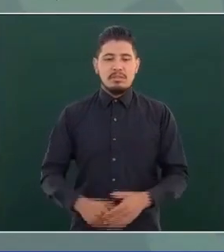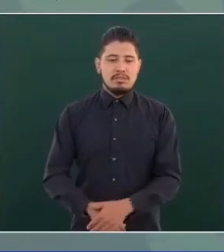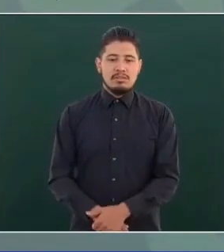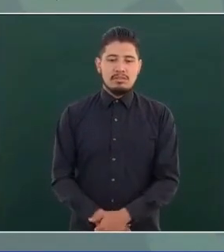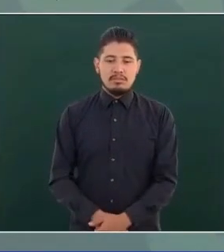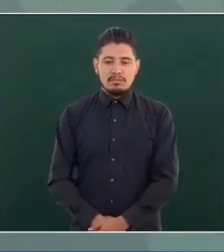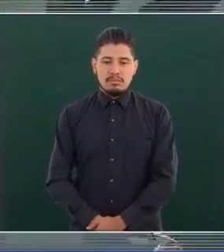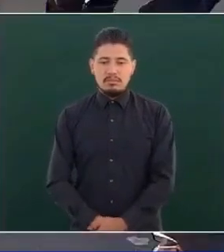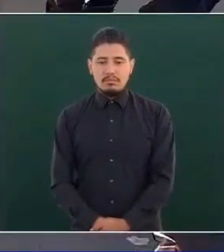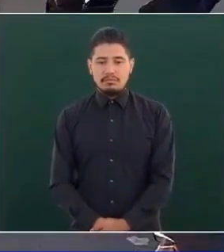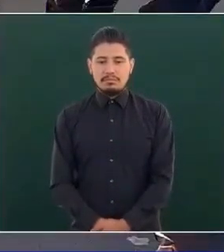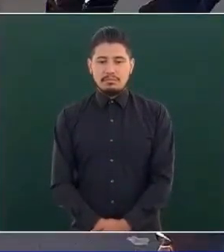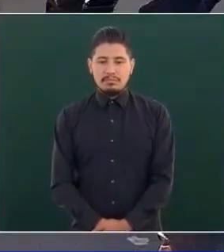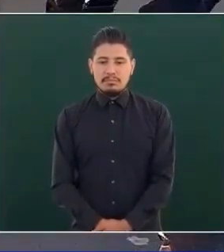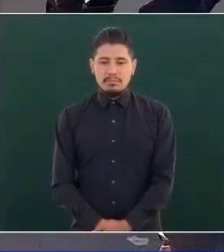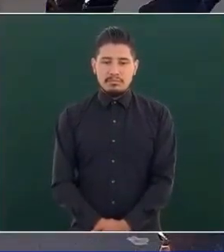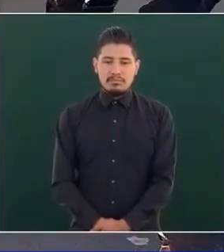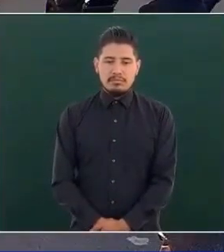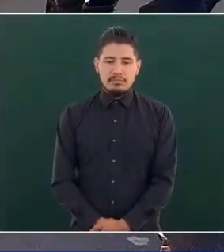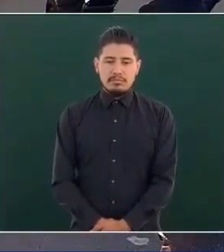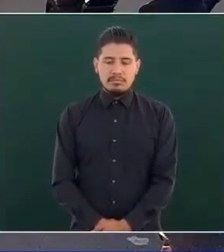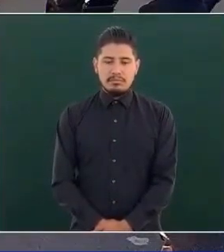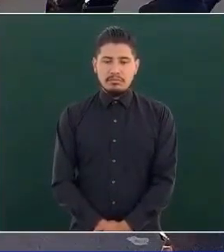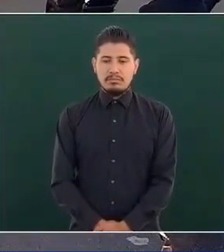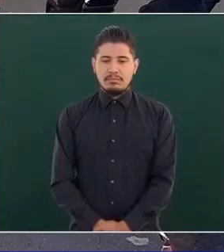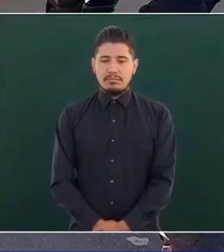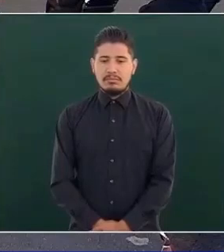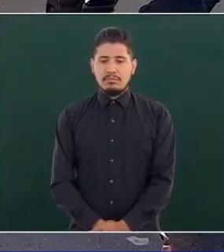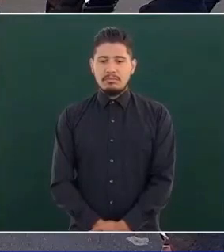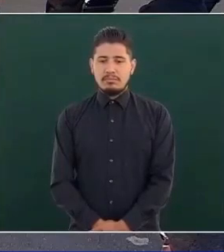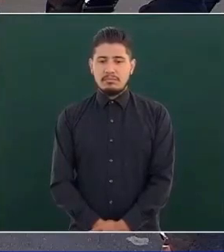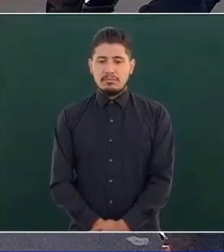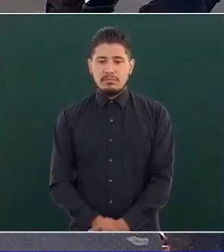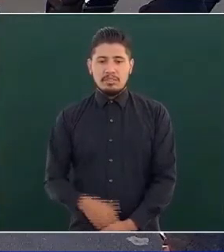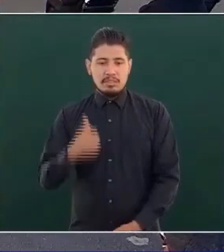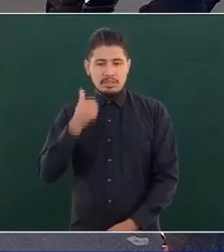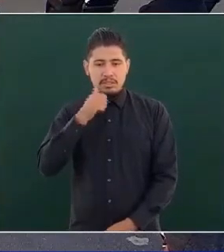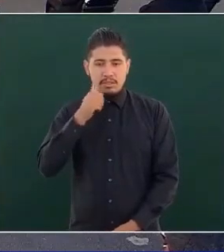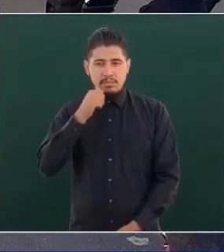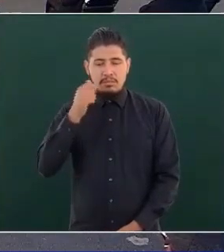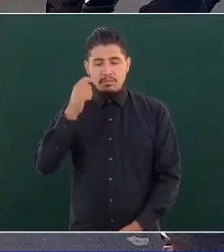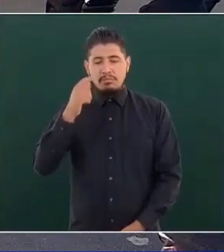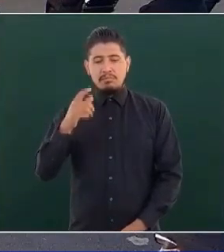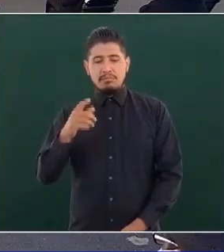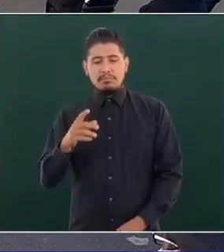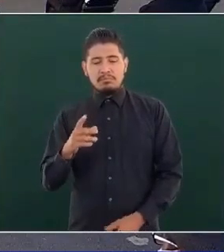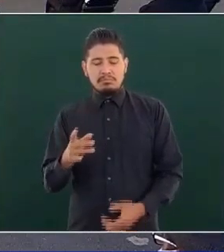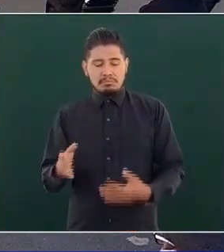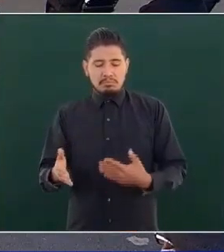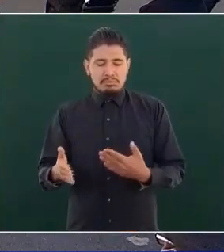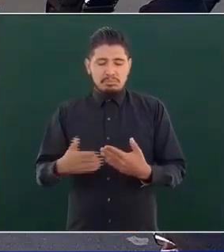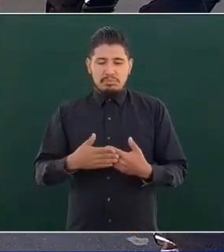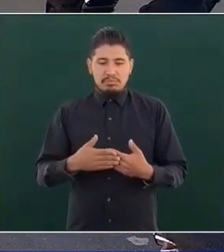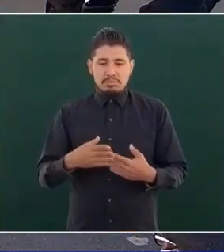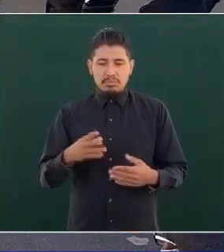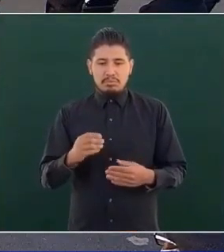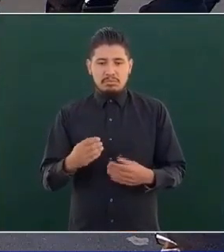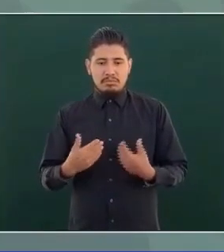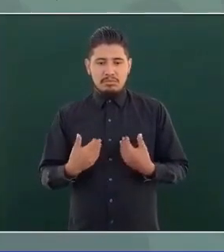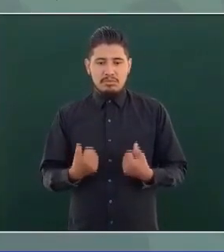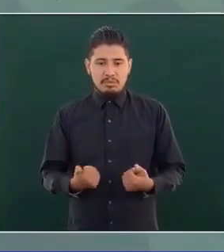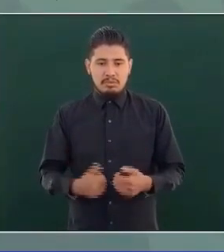que están completamente cerrados. Están como algunos sectores de clase media,